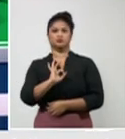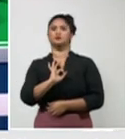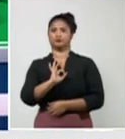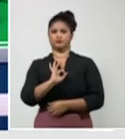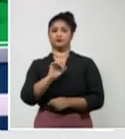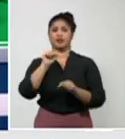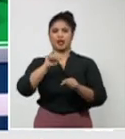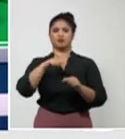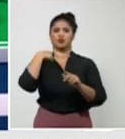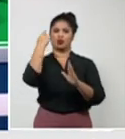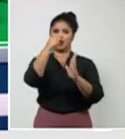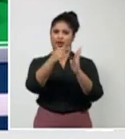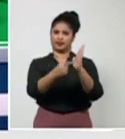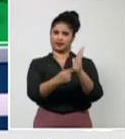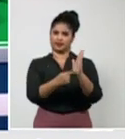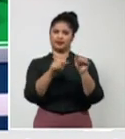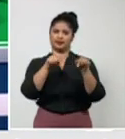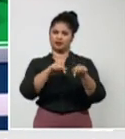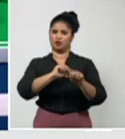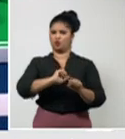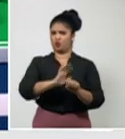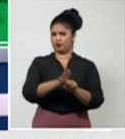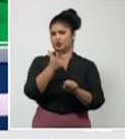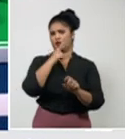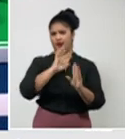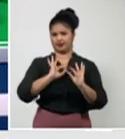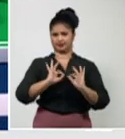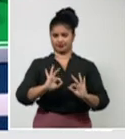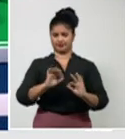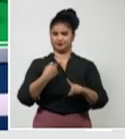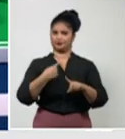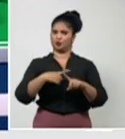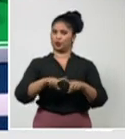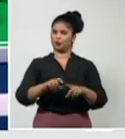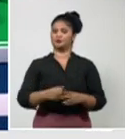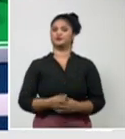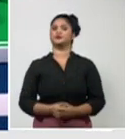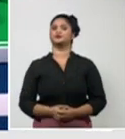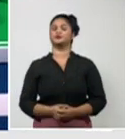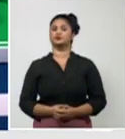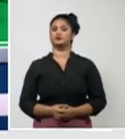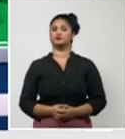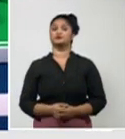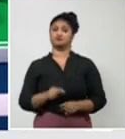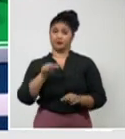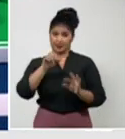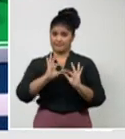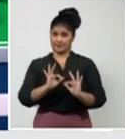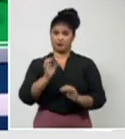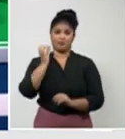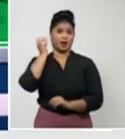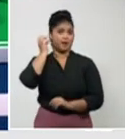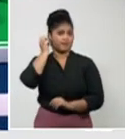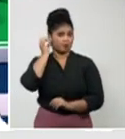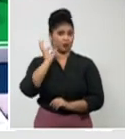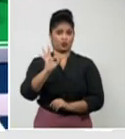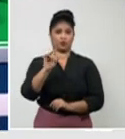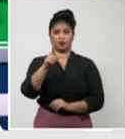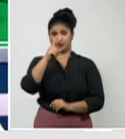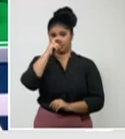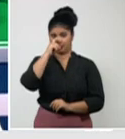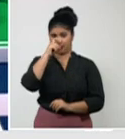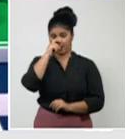en algunos de estos pacientes. Fue ingresada, como habíamos dicho, y